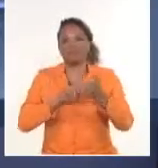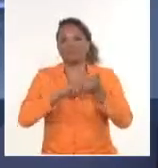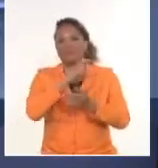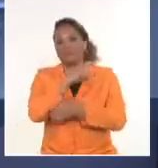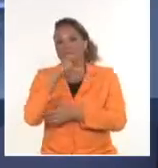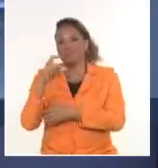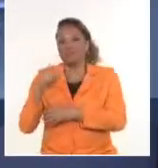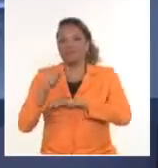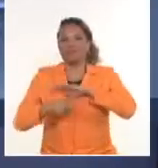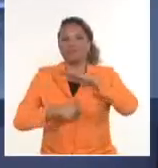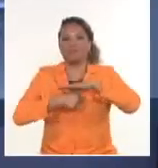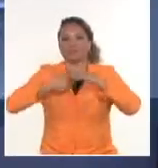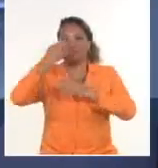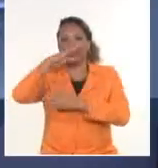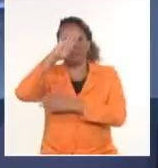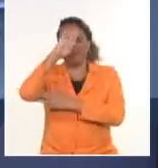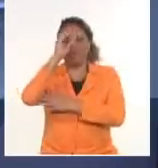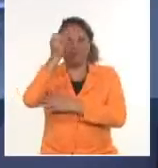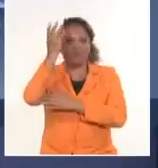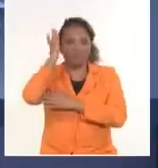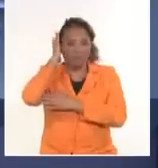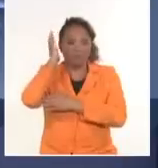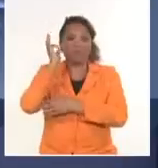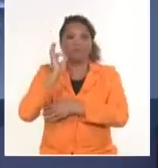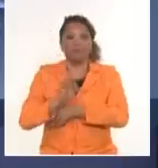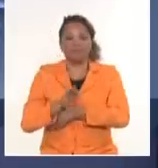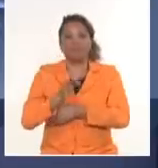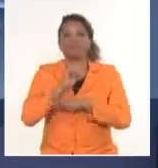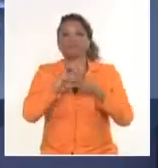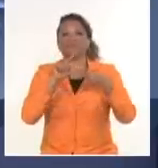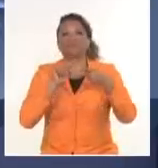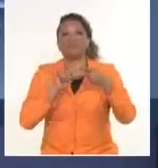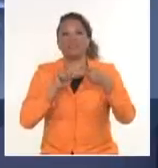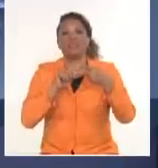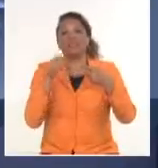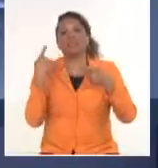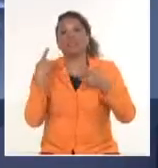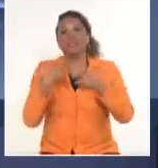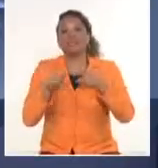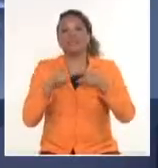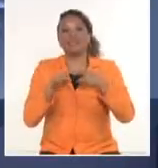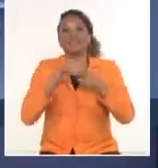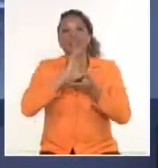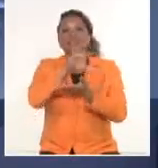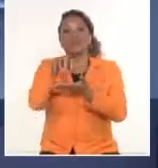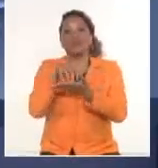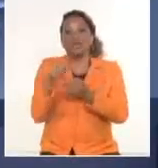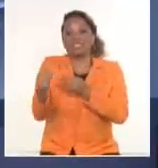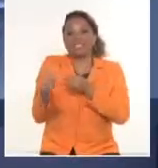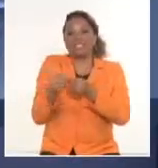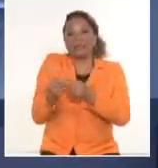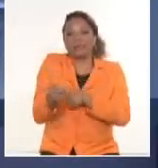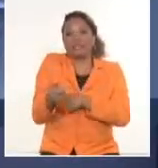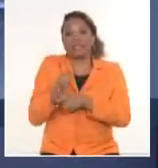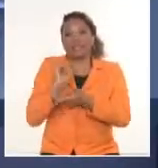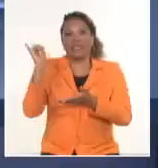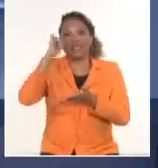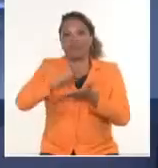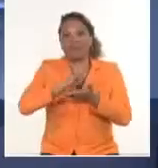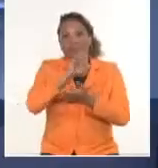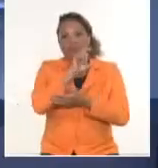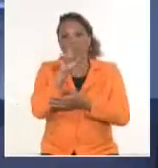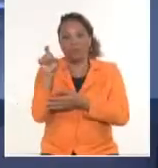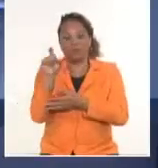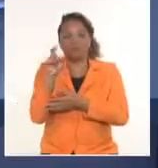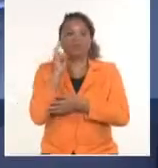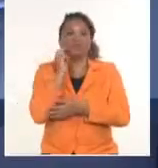Partido, presidente de nuestra República, Miguel Díaz-Canel Bermúdez, se encuentra en las inmediaciones del Aeropuerto Internacional José Martí